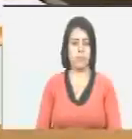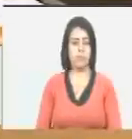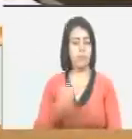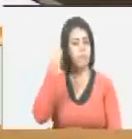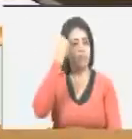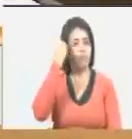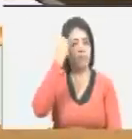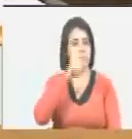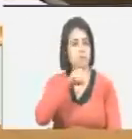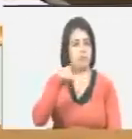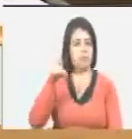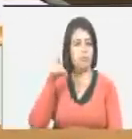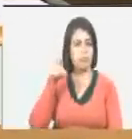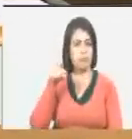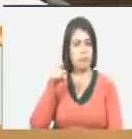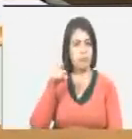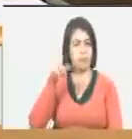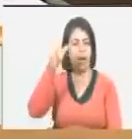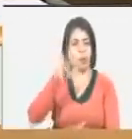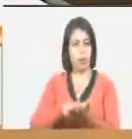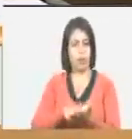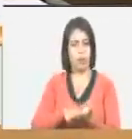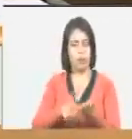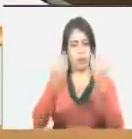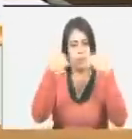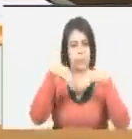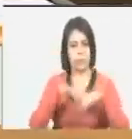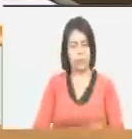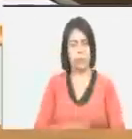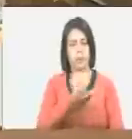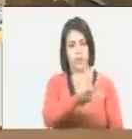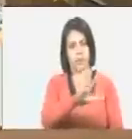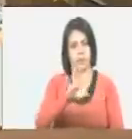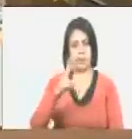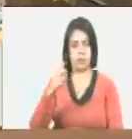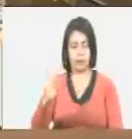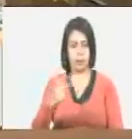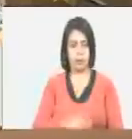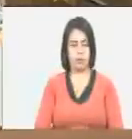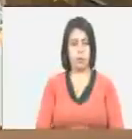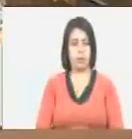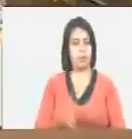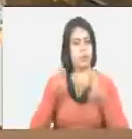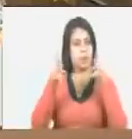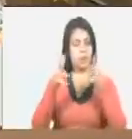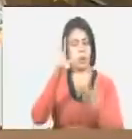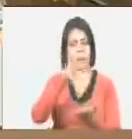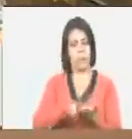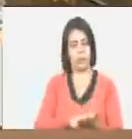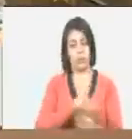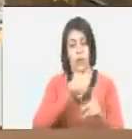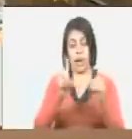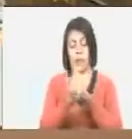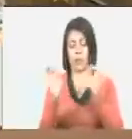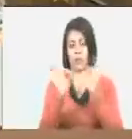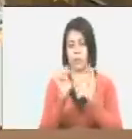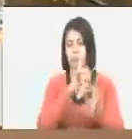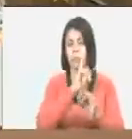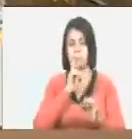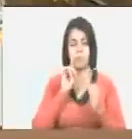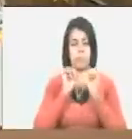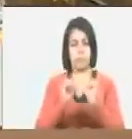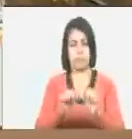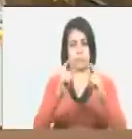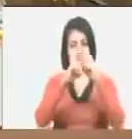En consideración, queda aprobado. Siguiente. Quincuagésimo segundo. Se sugiere aprobar sin modificación la denominación